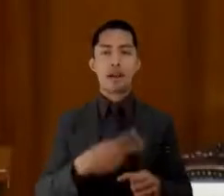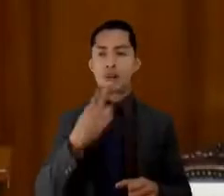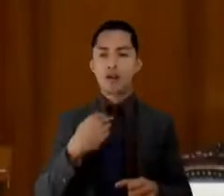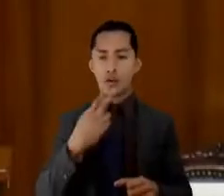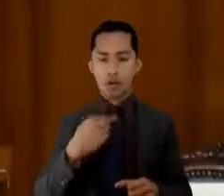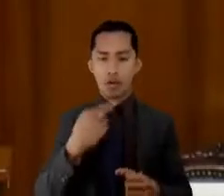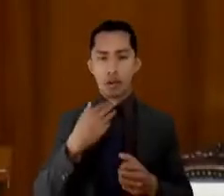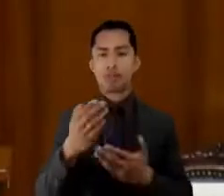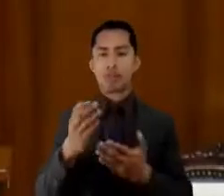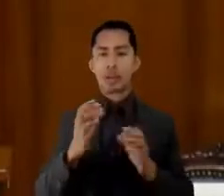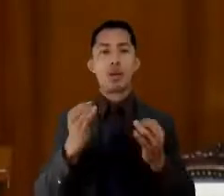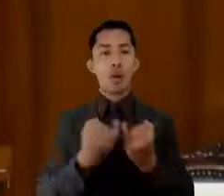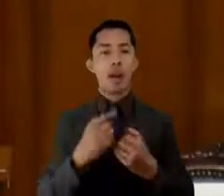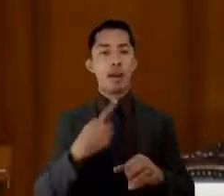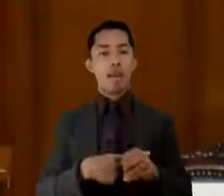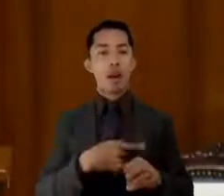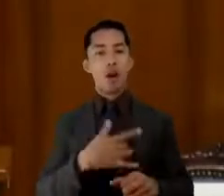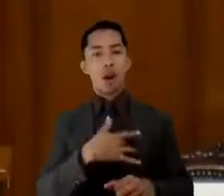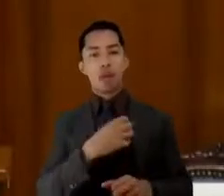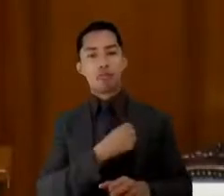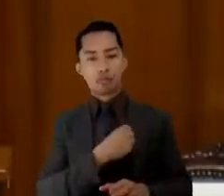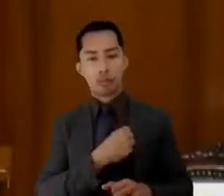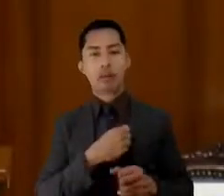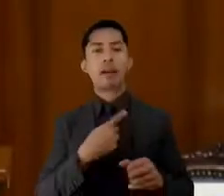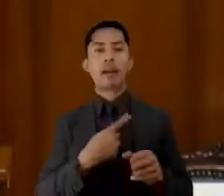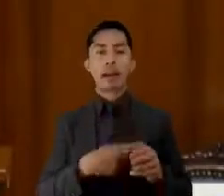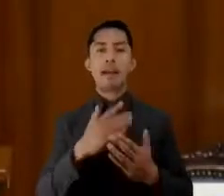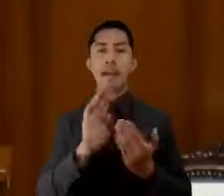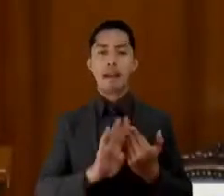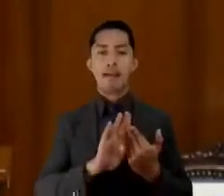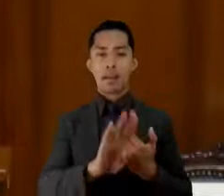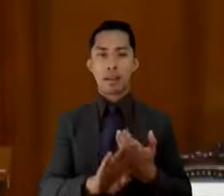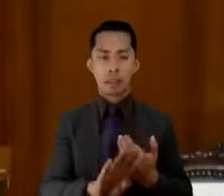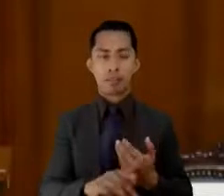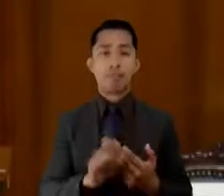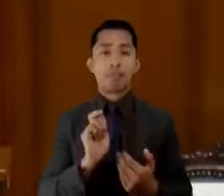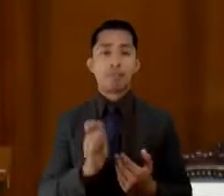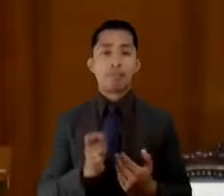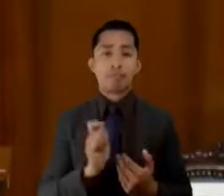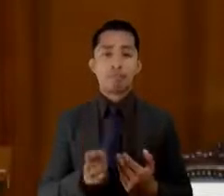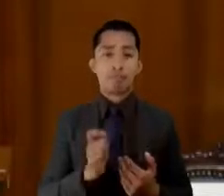y la prevención de enfermedades cardiovasculares, las cuales son